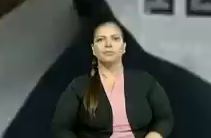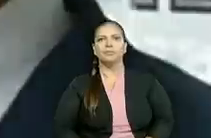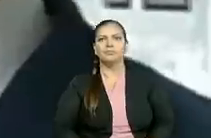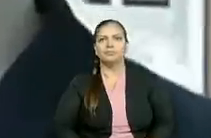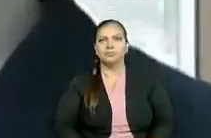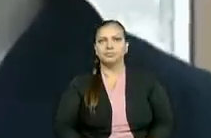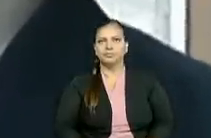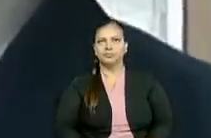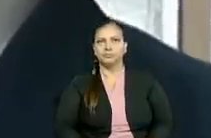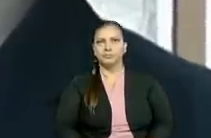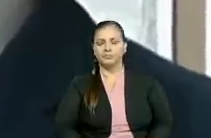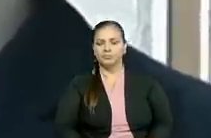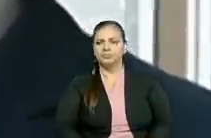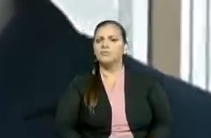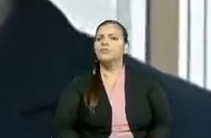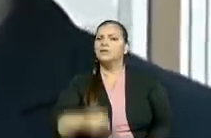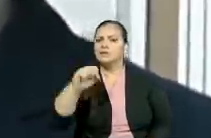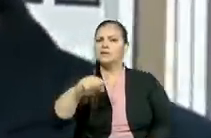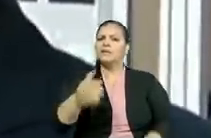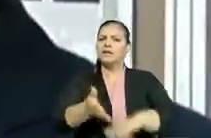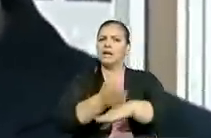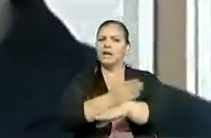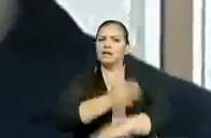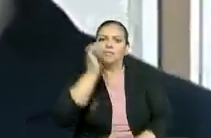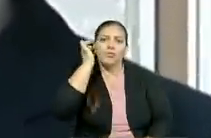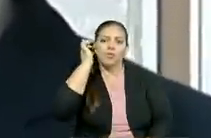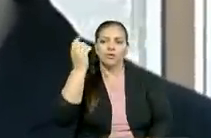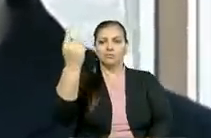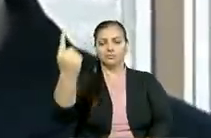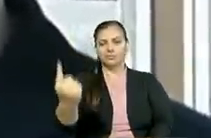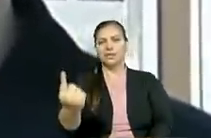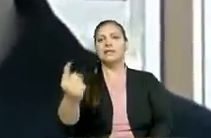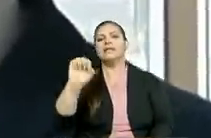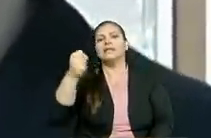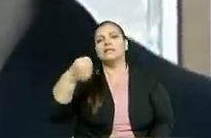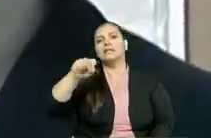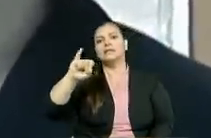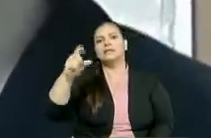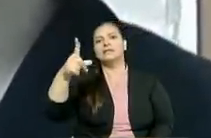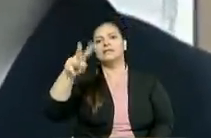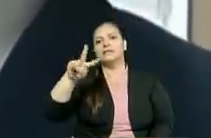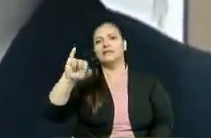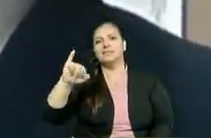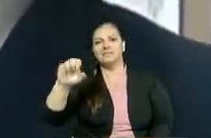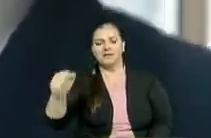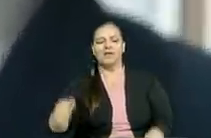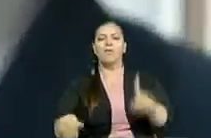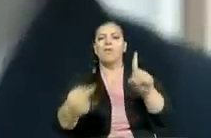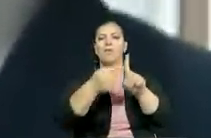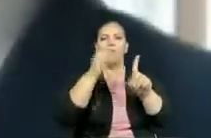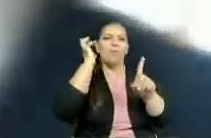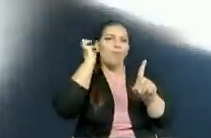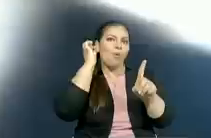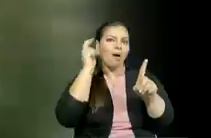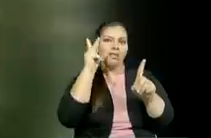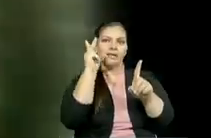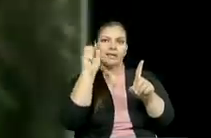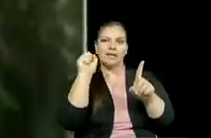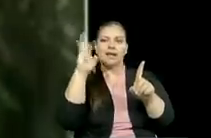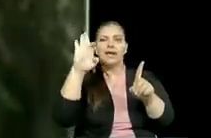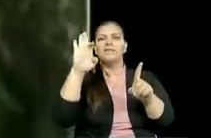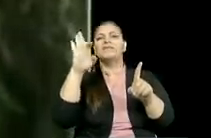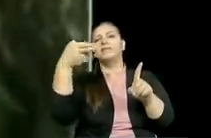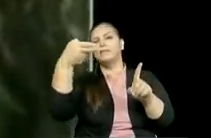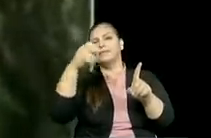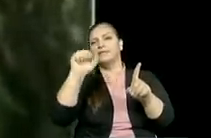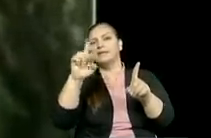produjo el espeluznante suceso. Aparentemente se habían contactado vía chat, porque iban a tener una conversación y aparentemente